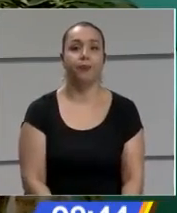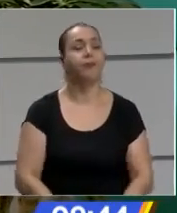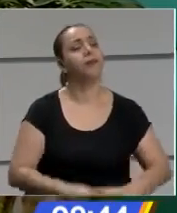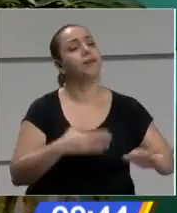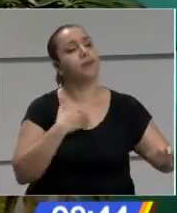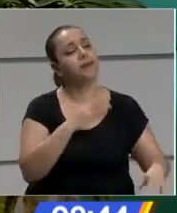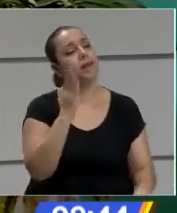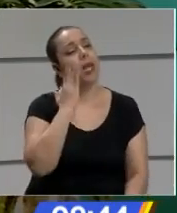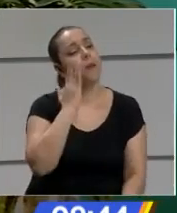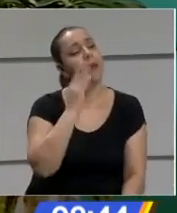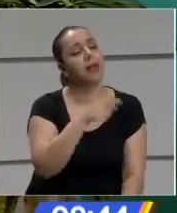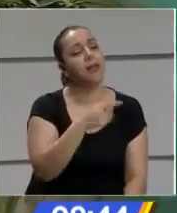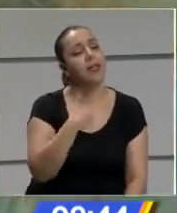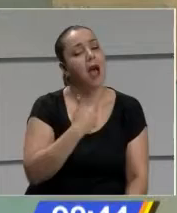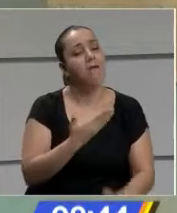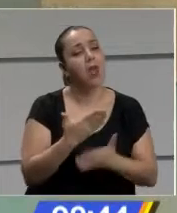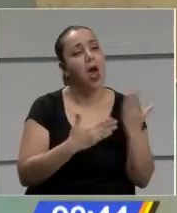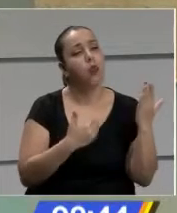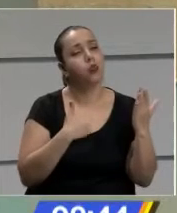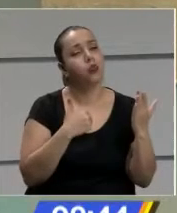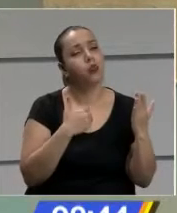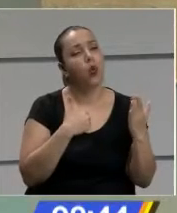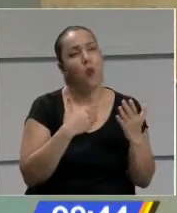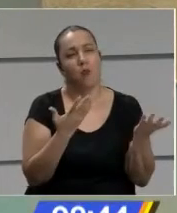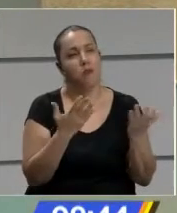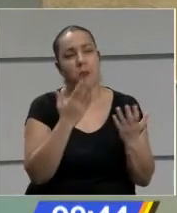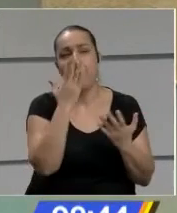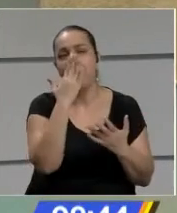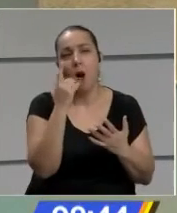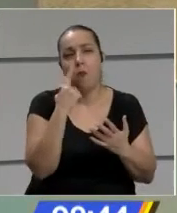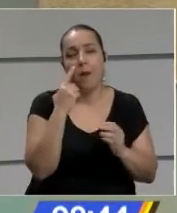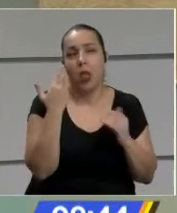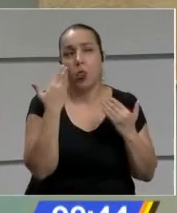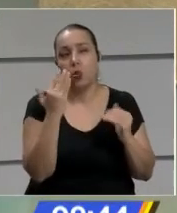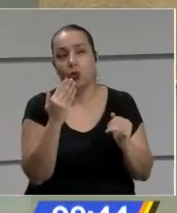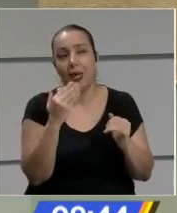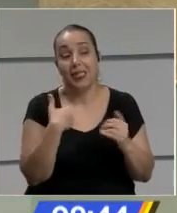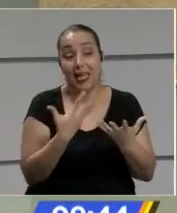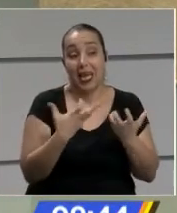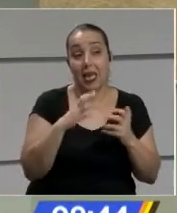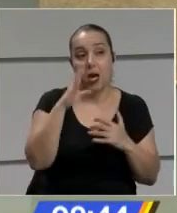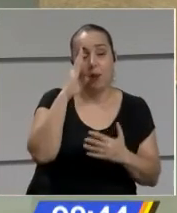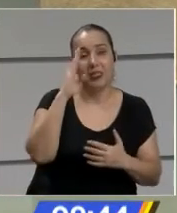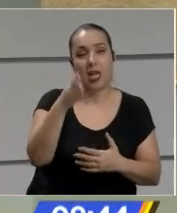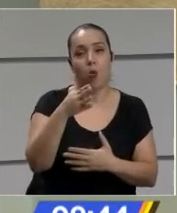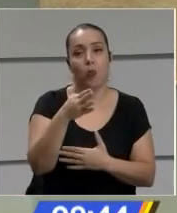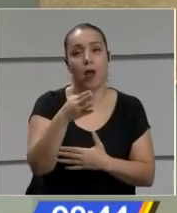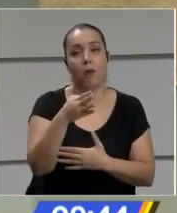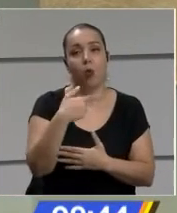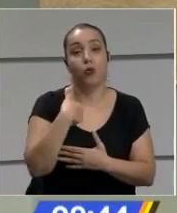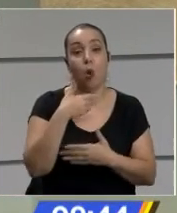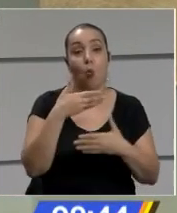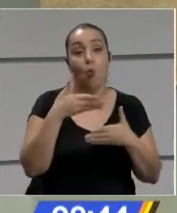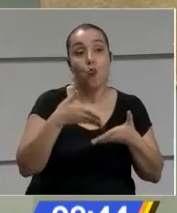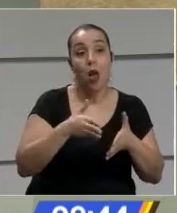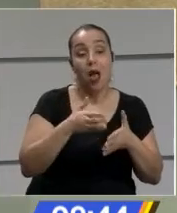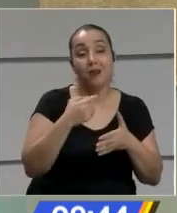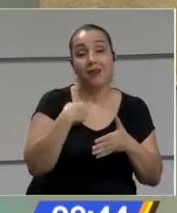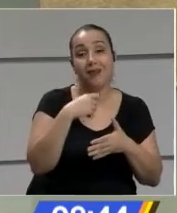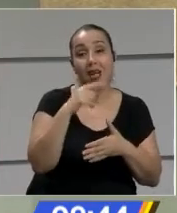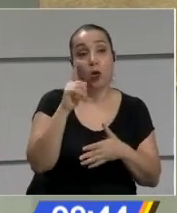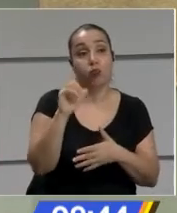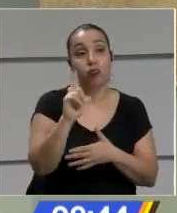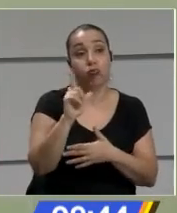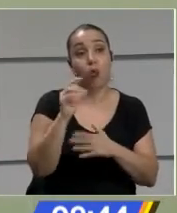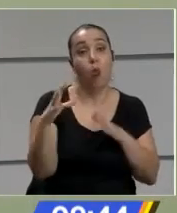había un comentario de una mamá o un papá, no sé, que quería que saludáramos a una chica que había cumplido años el lunes